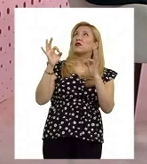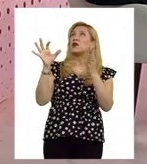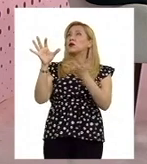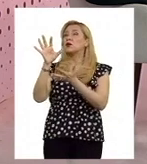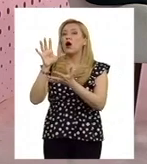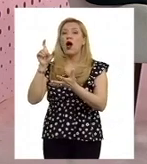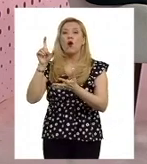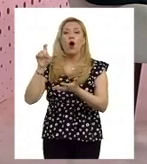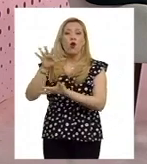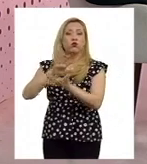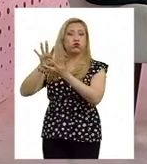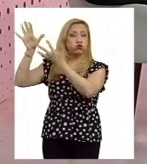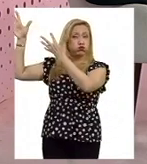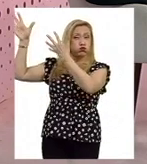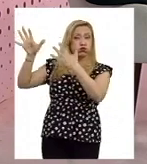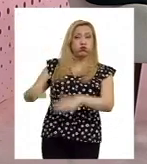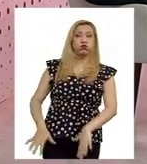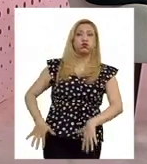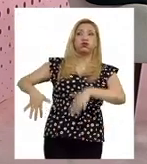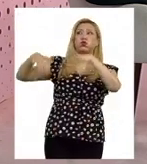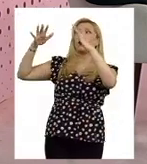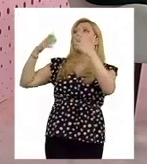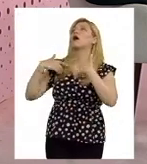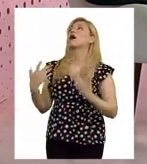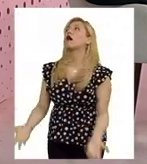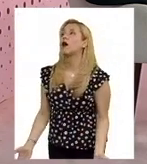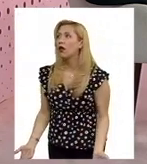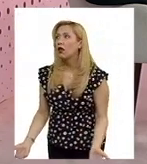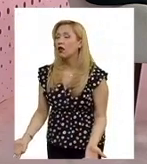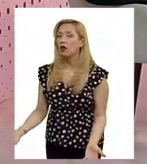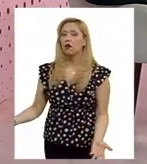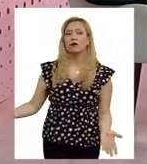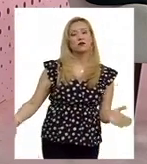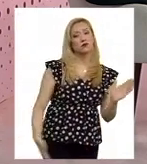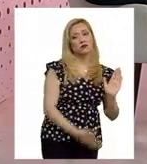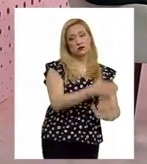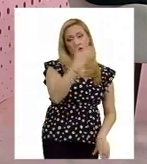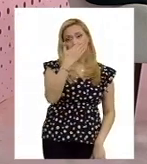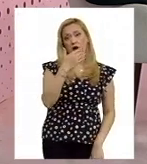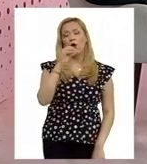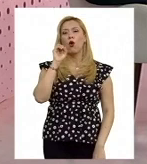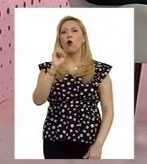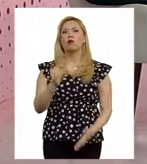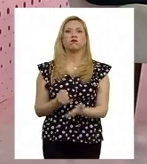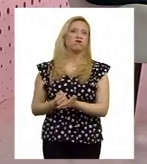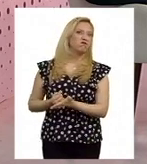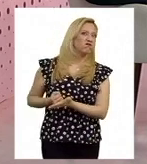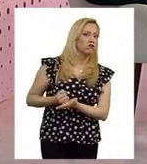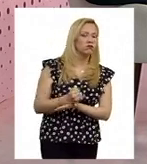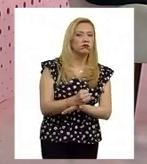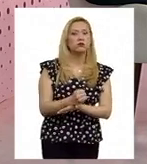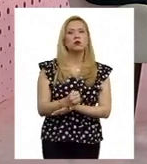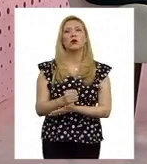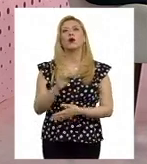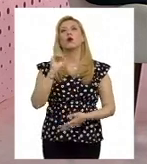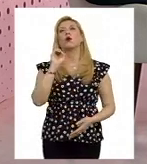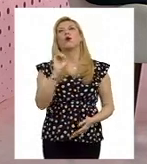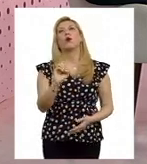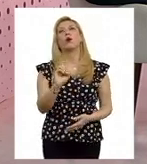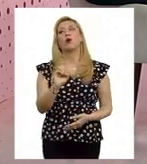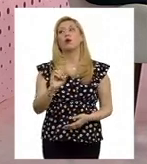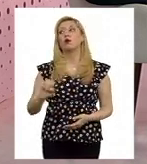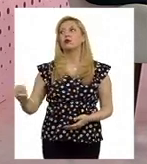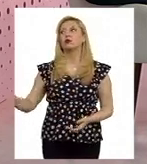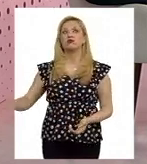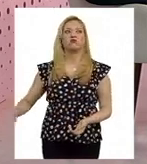huracán llegó y la población va a migrar solo por eso, o si son migraciones definitivas, o si se está, digamos,